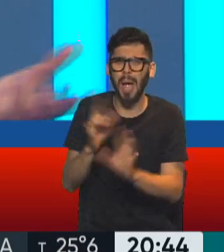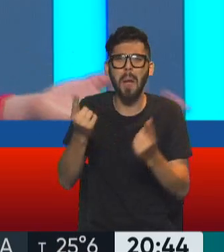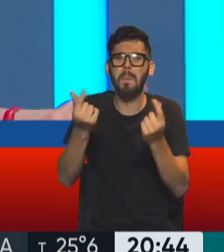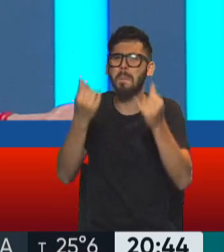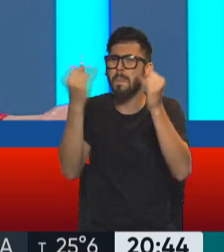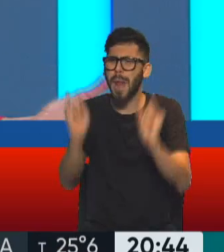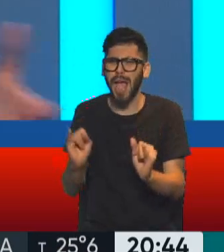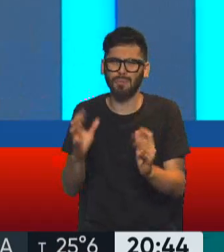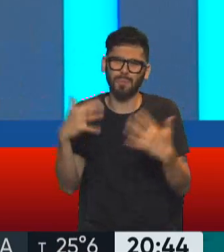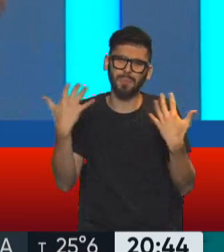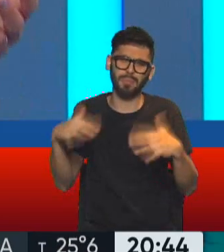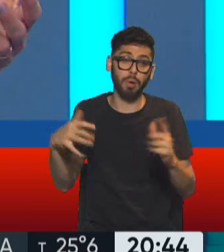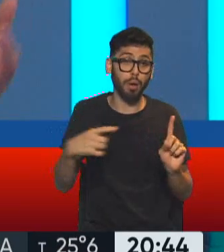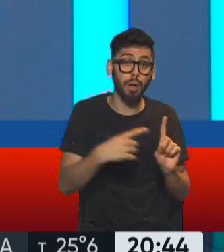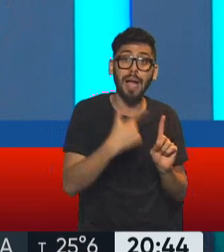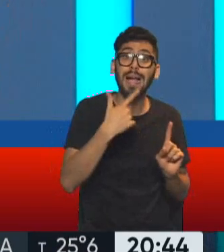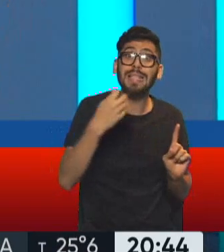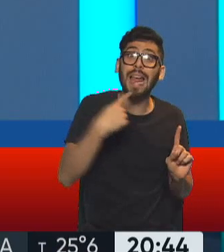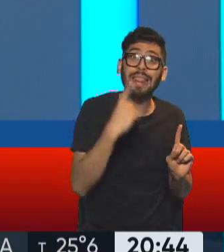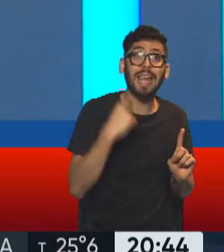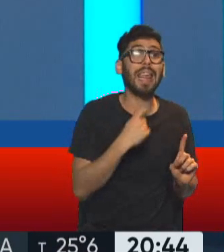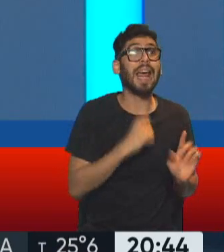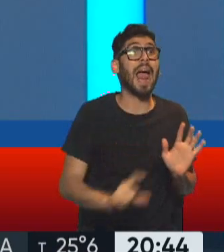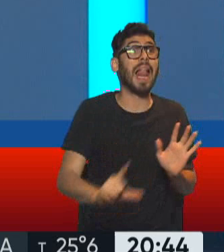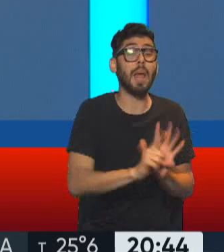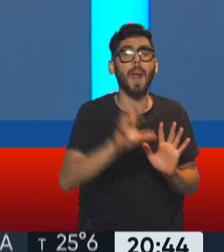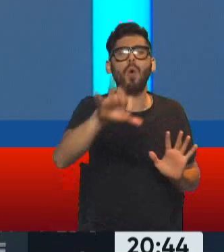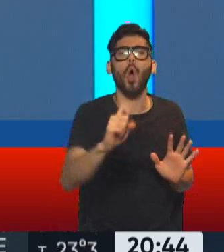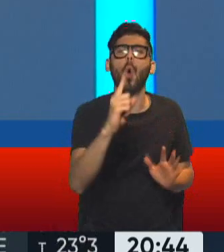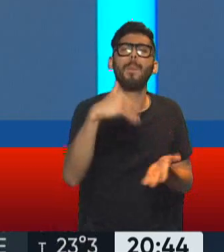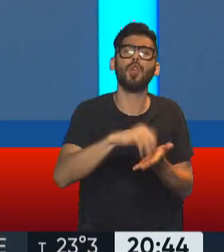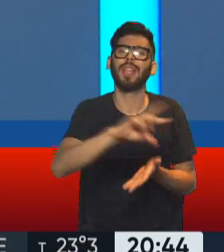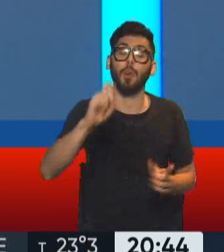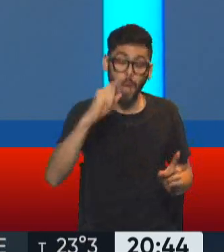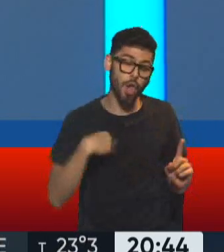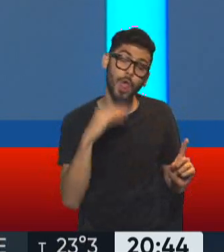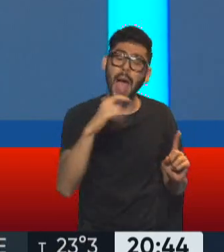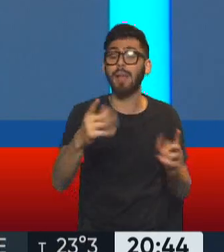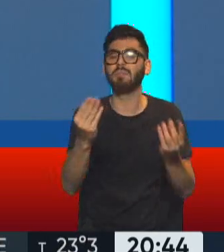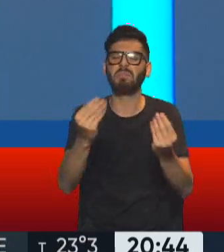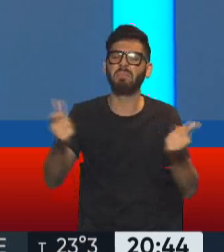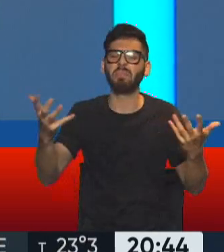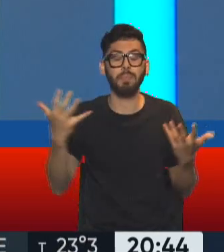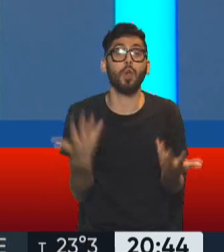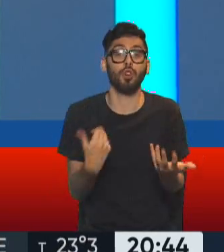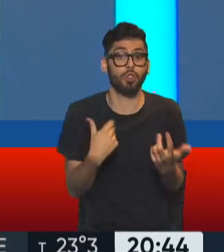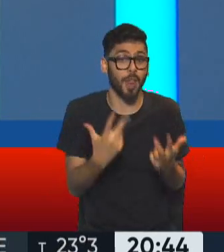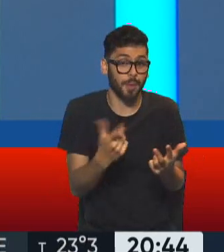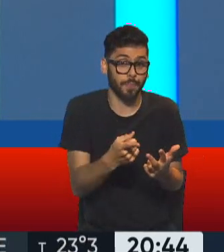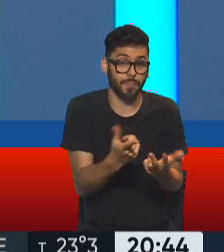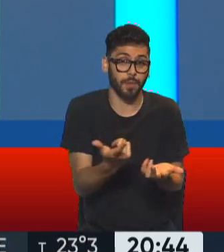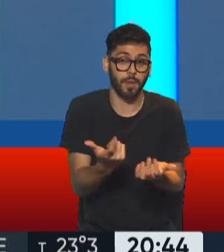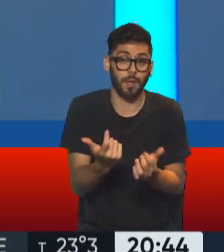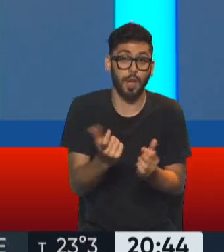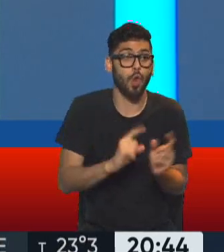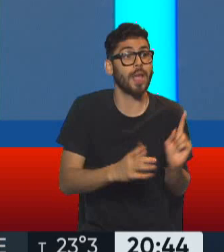Santilli no puede decir, quiere una ley para ir a buscar los 1.300.000. Mira, Santilli, le dije yo, y esa parte se perdió. La historia no comienza